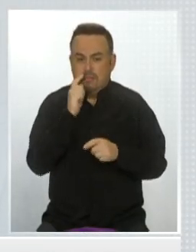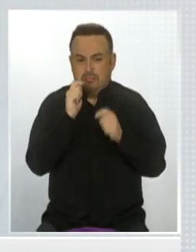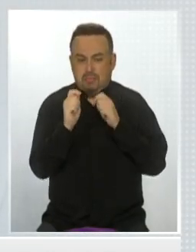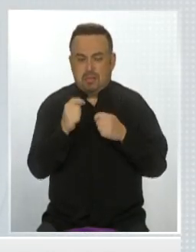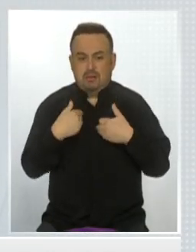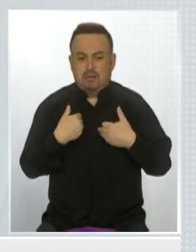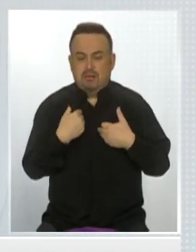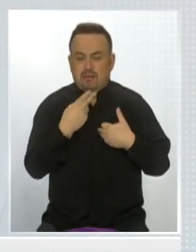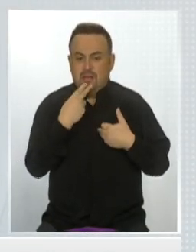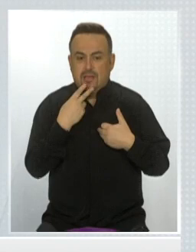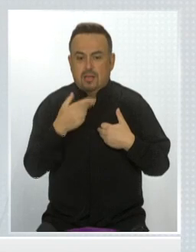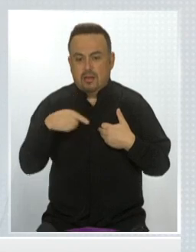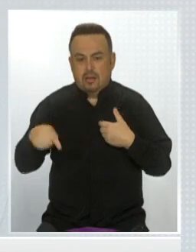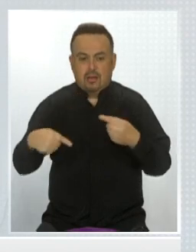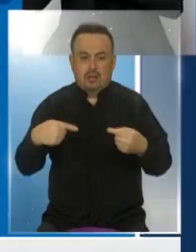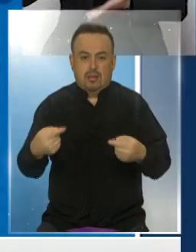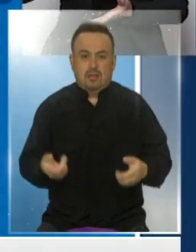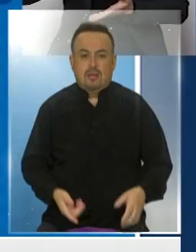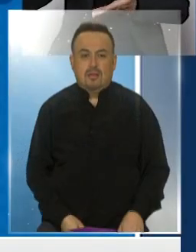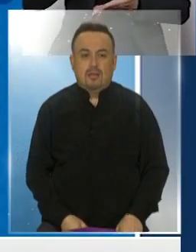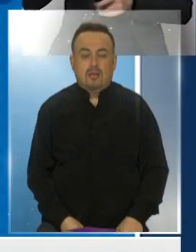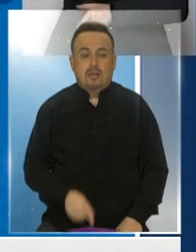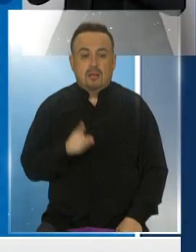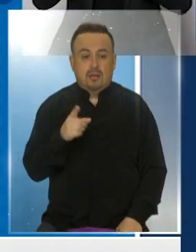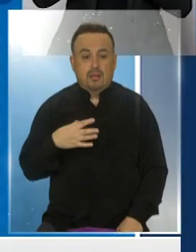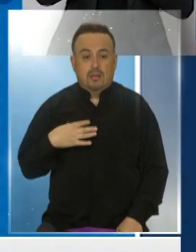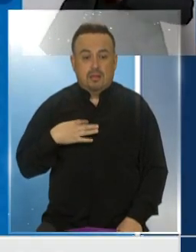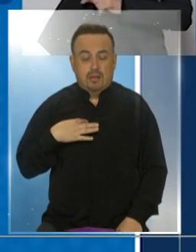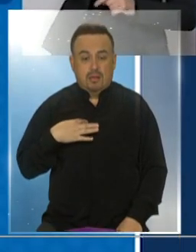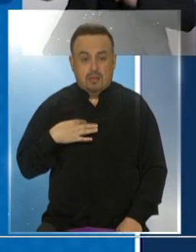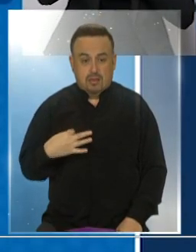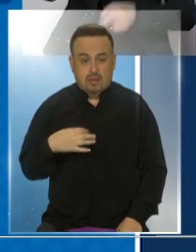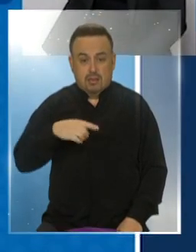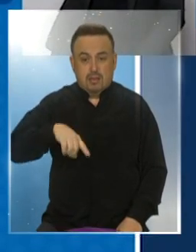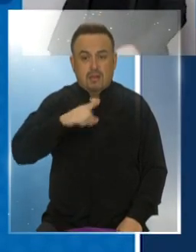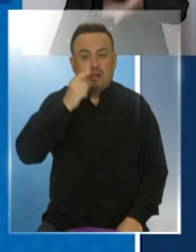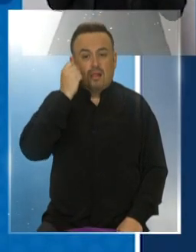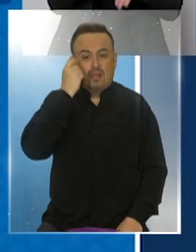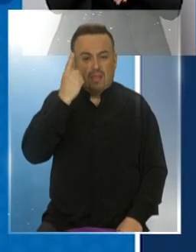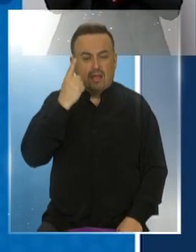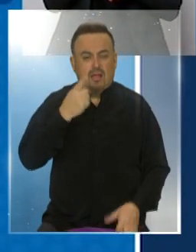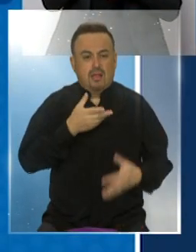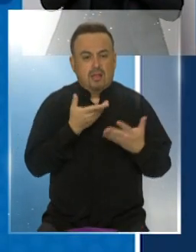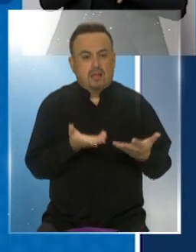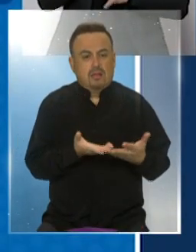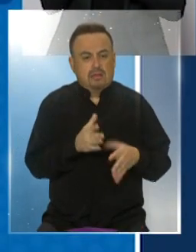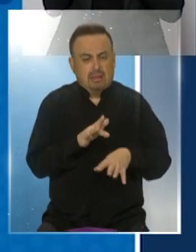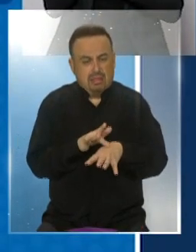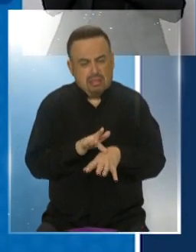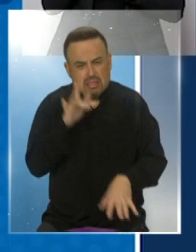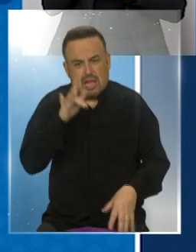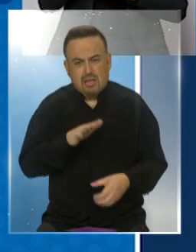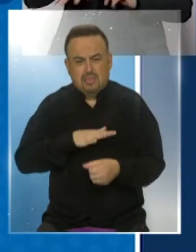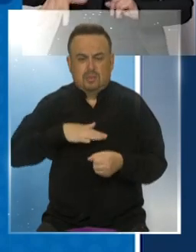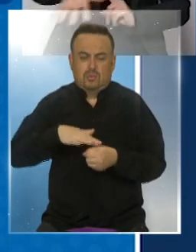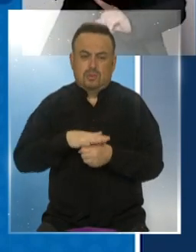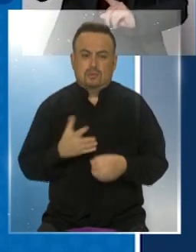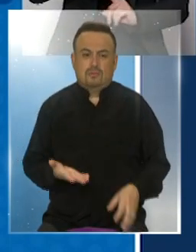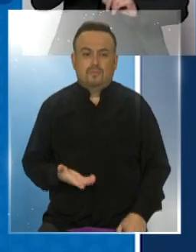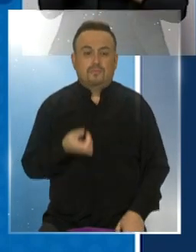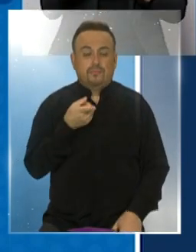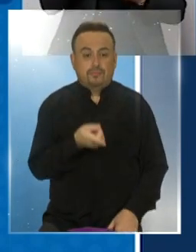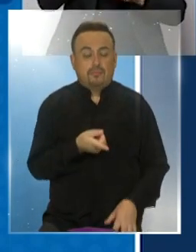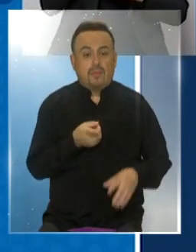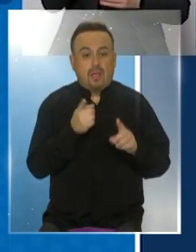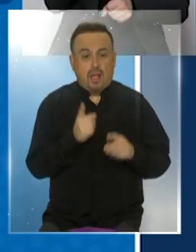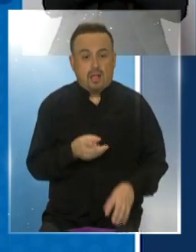vida por los pacientes. Y la ciudadanía tiene que entender eso, tiene que entender la gravedad de la situación y por la cual